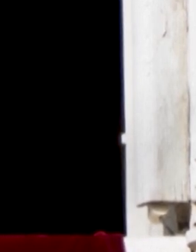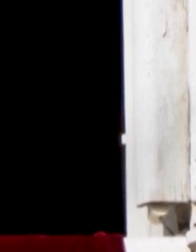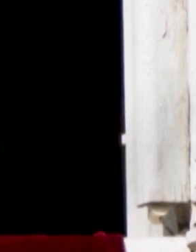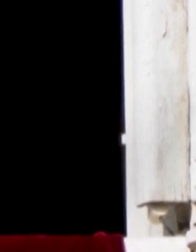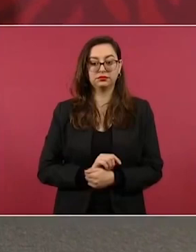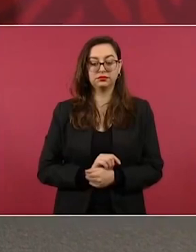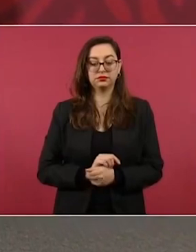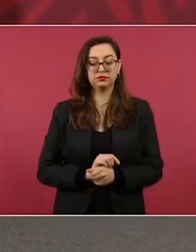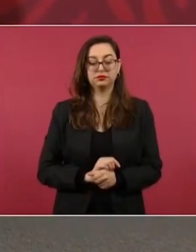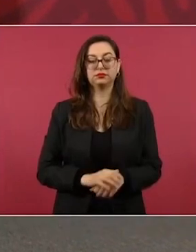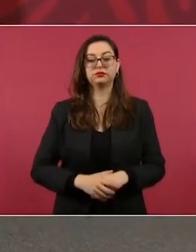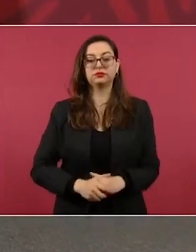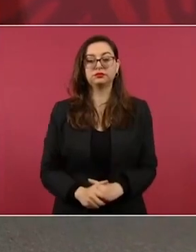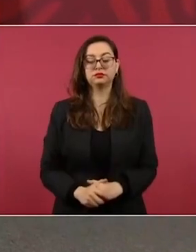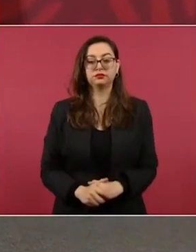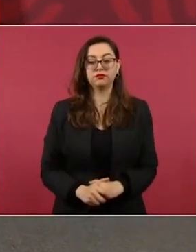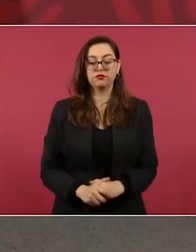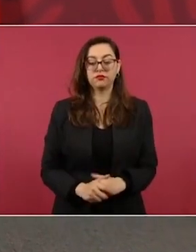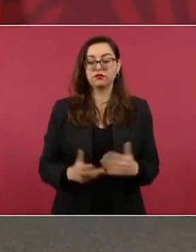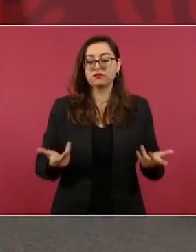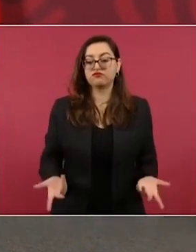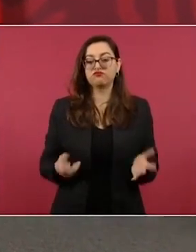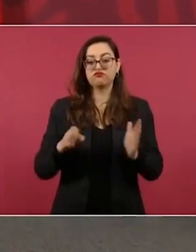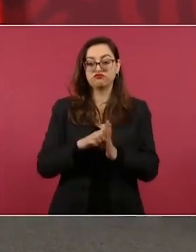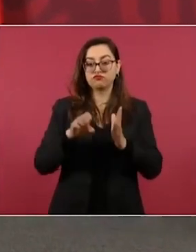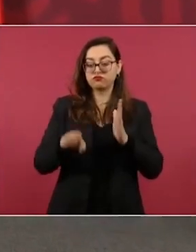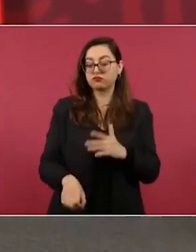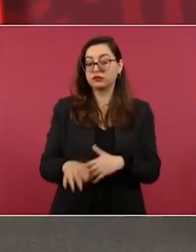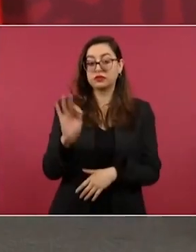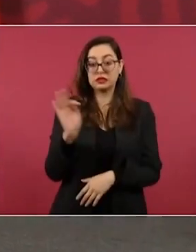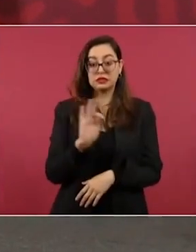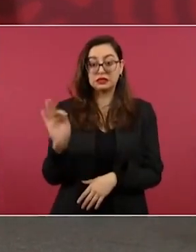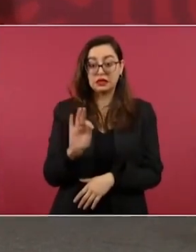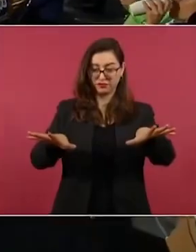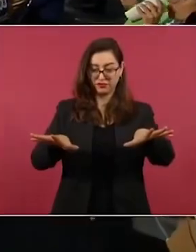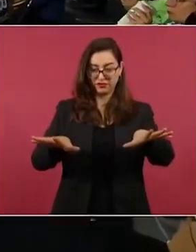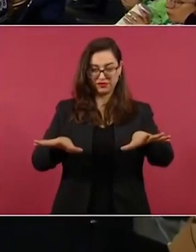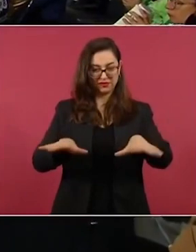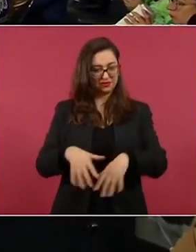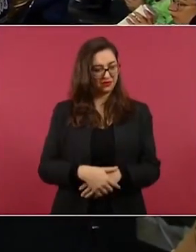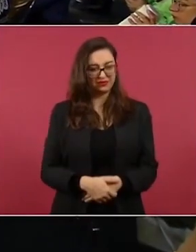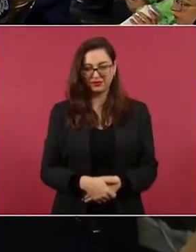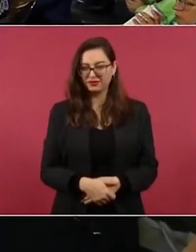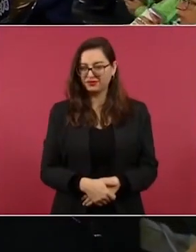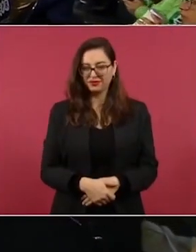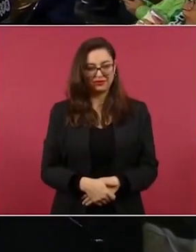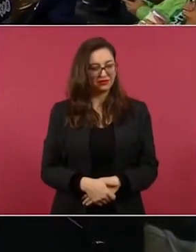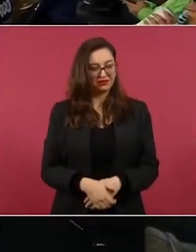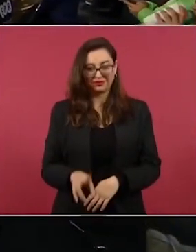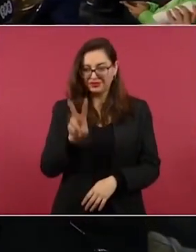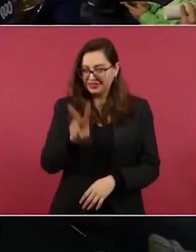población de otro lado el presidente de México Andrés Manuel López Obrador en las últimas horas se mostró partidario de adelantar elecciones